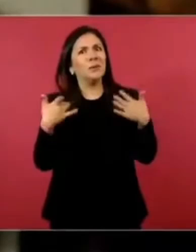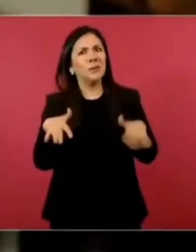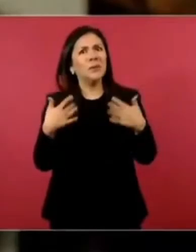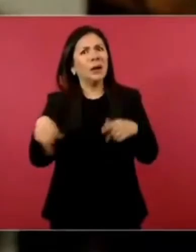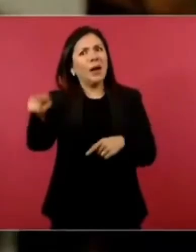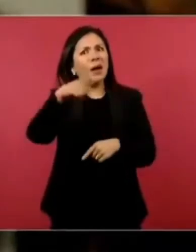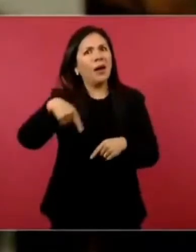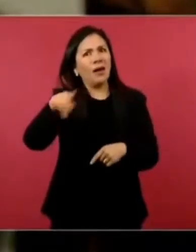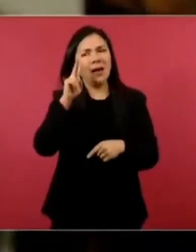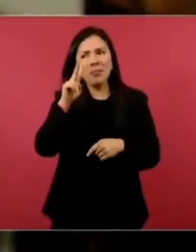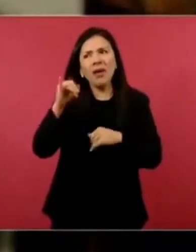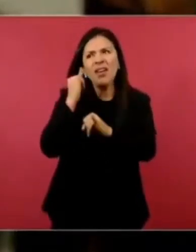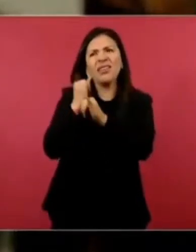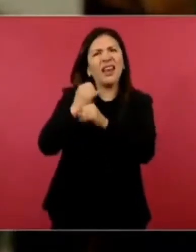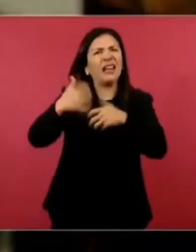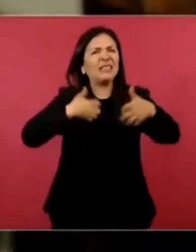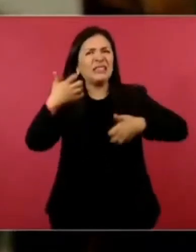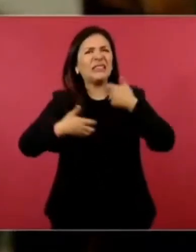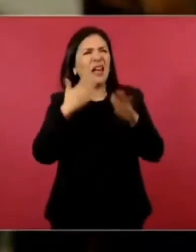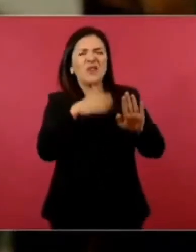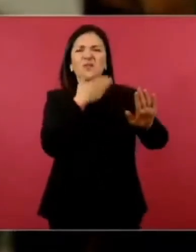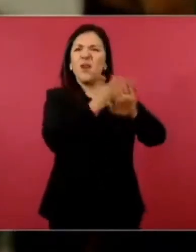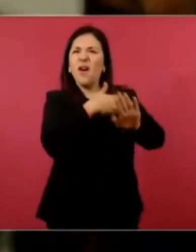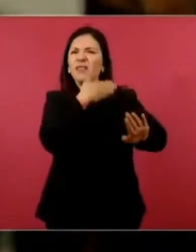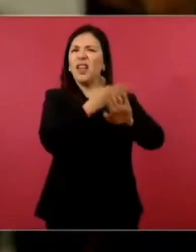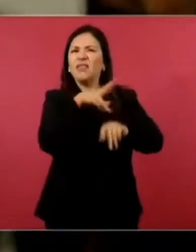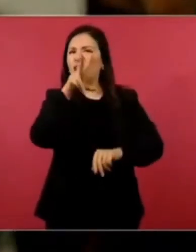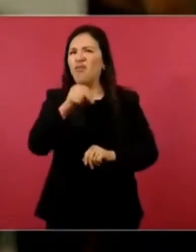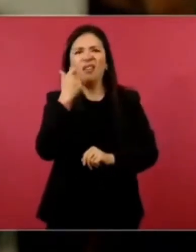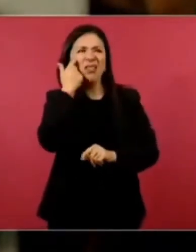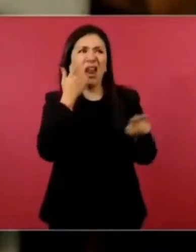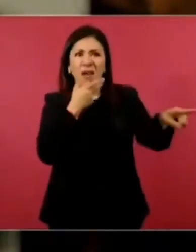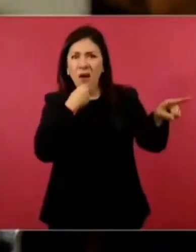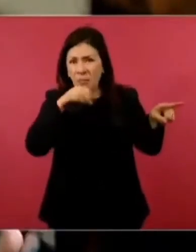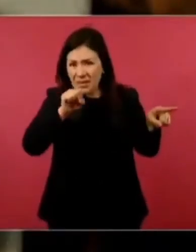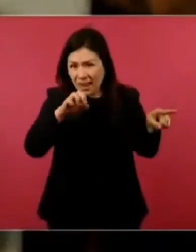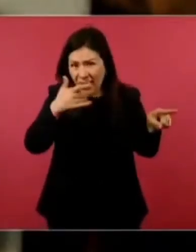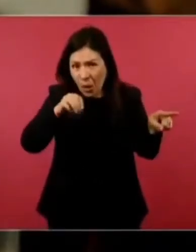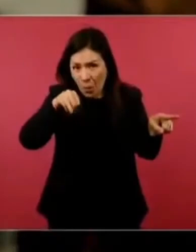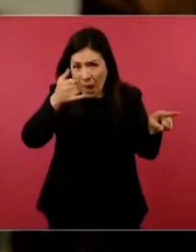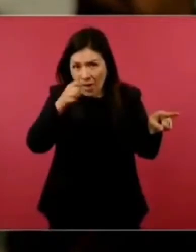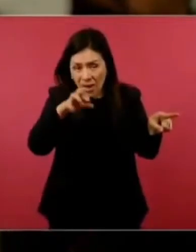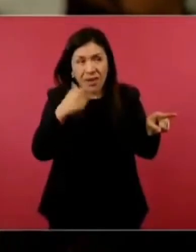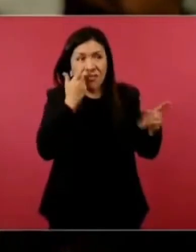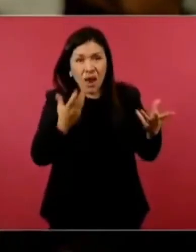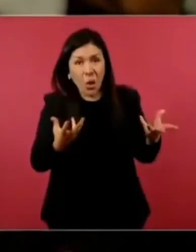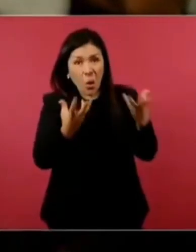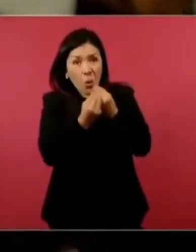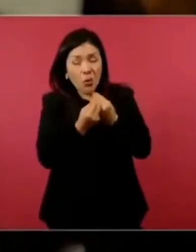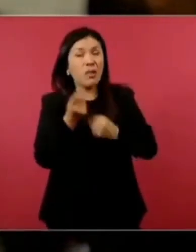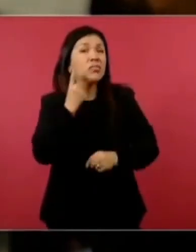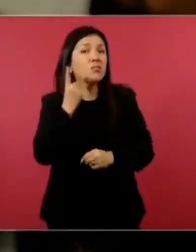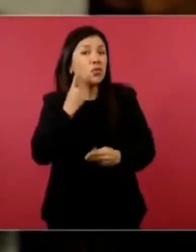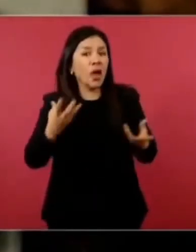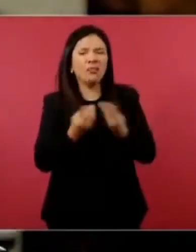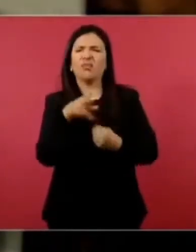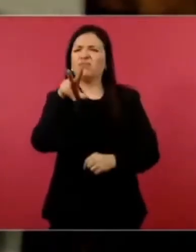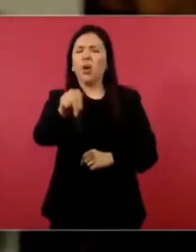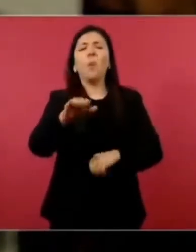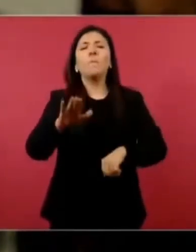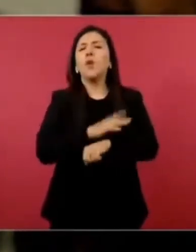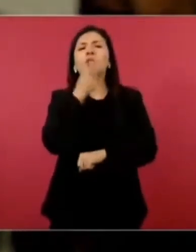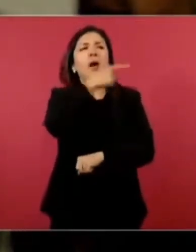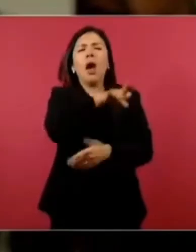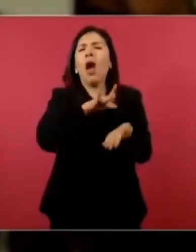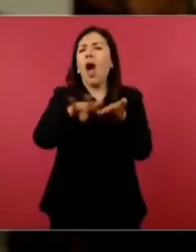mucho en las redes sociales al decir que no quieren a Sergio Mayer como plurinominal porque dicen que